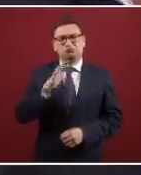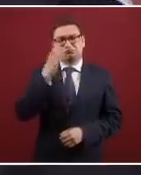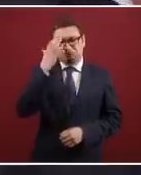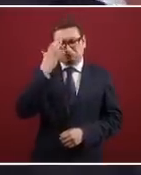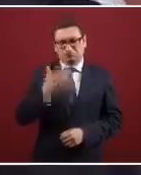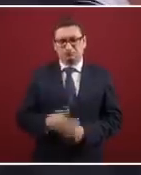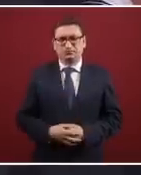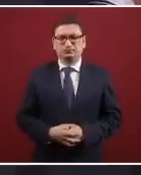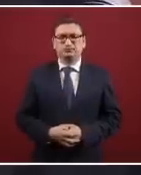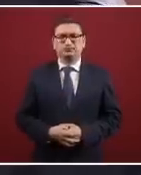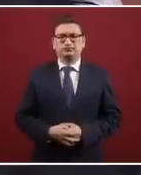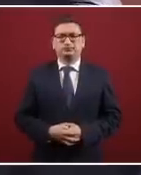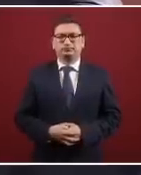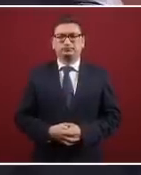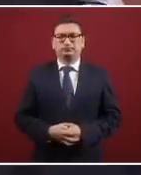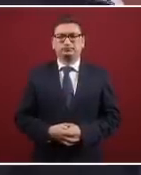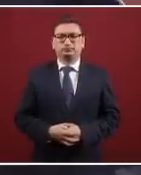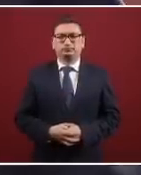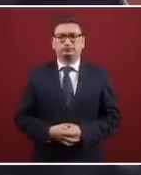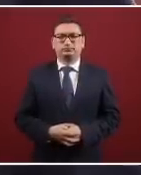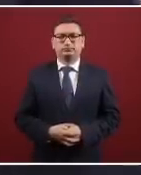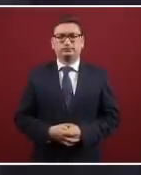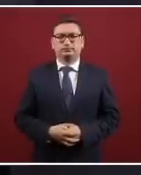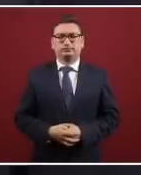se están